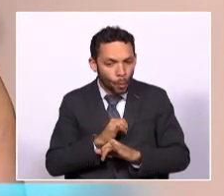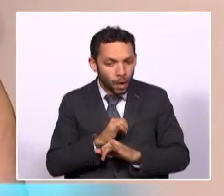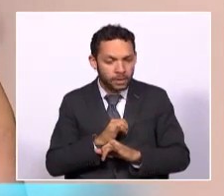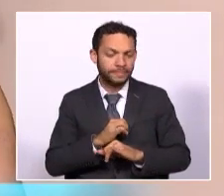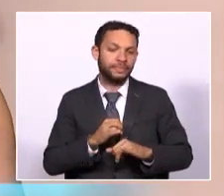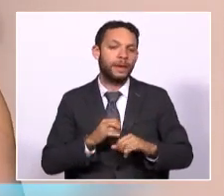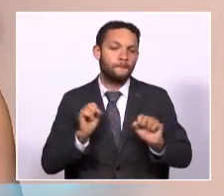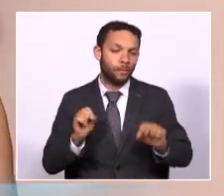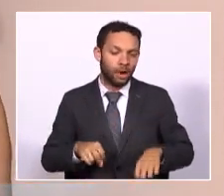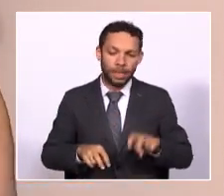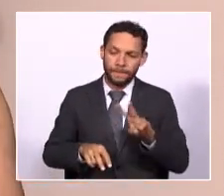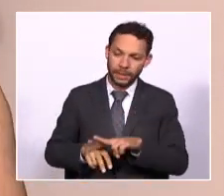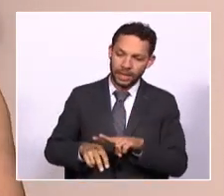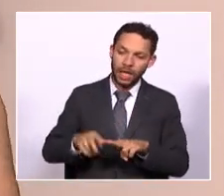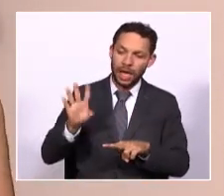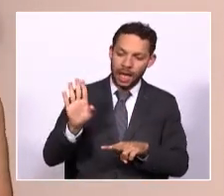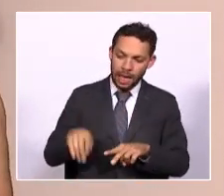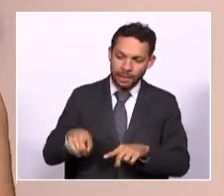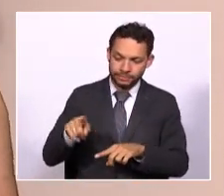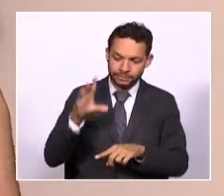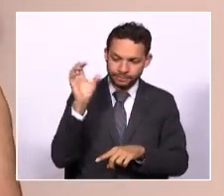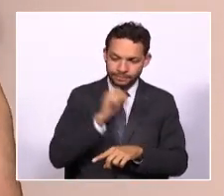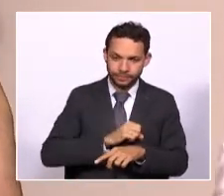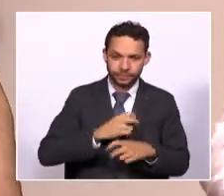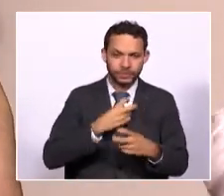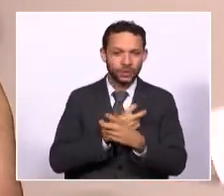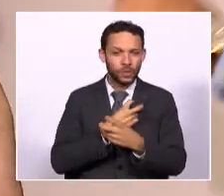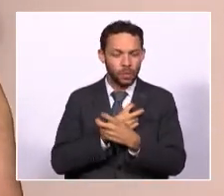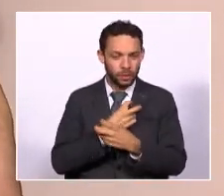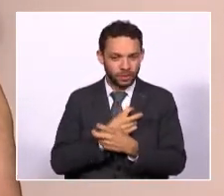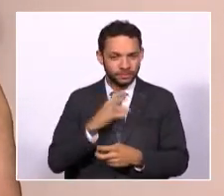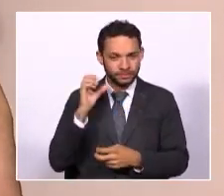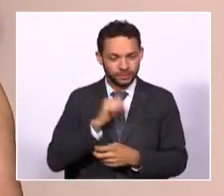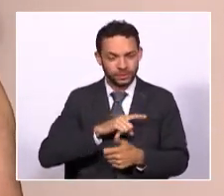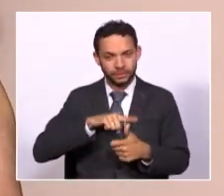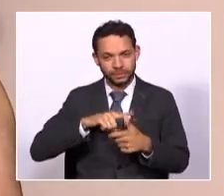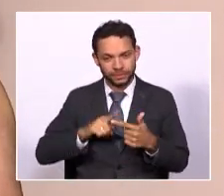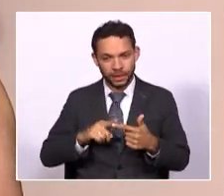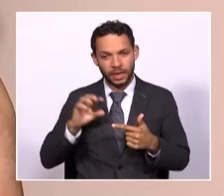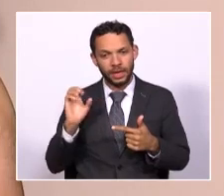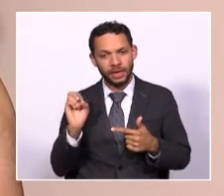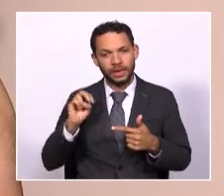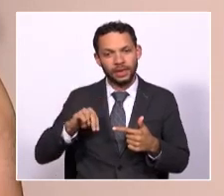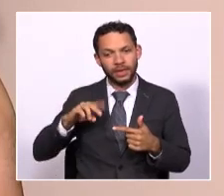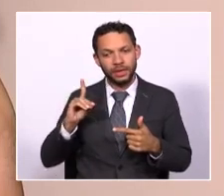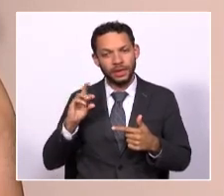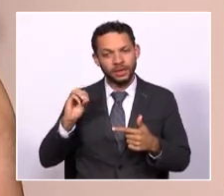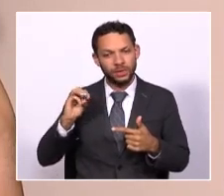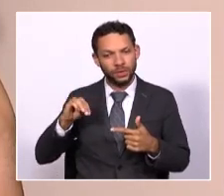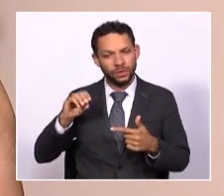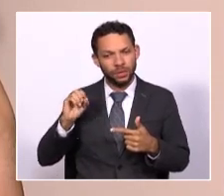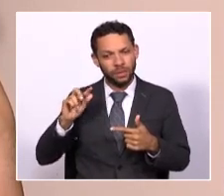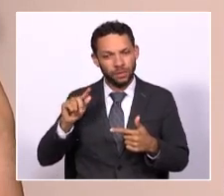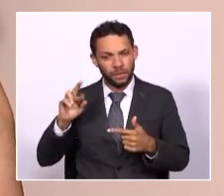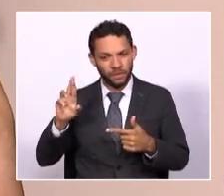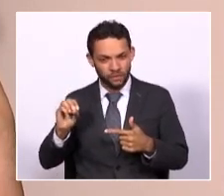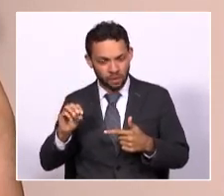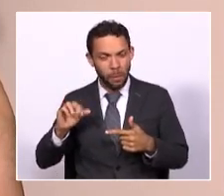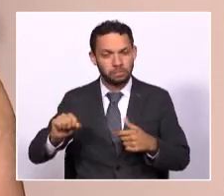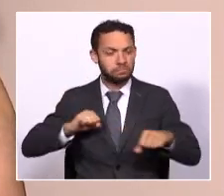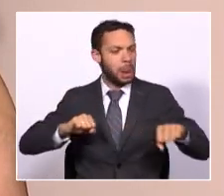grasa corporal. Tenemos el paciente endomorfo, que es el paciente normalmente de un cuerpo atlético, tiene